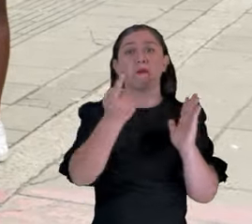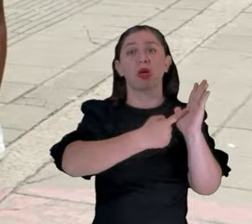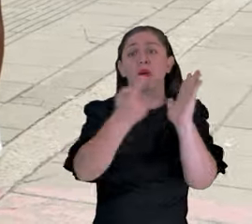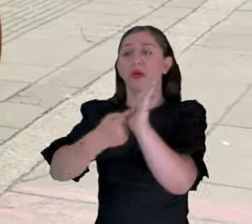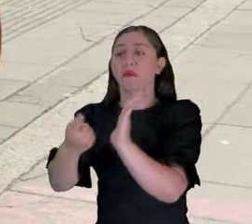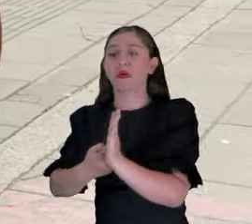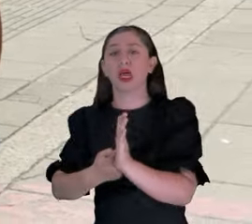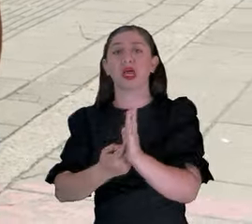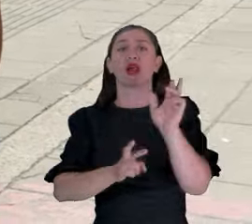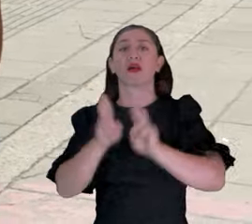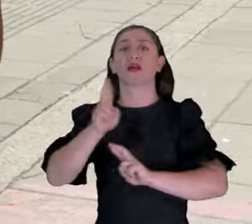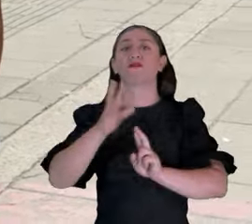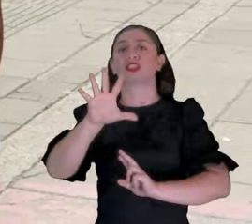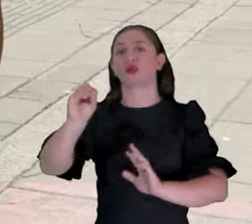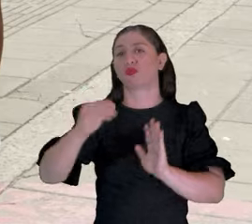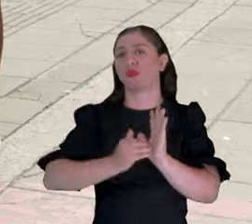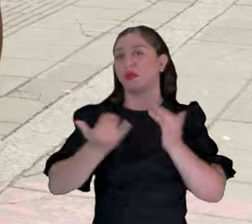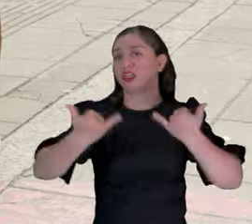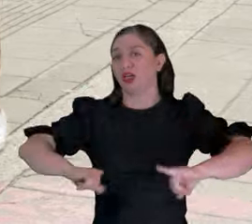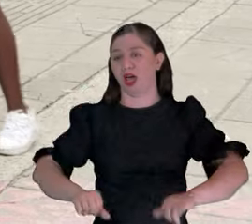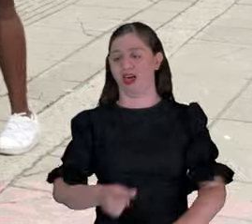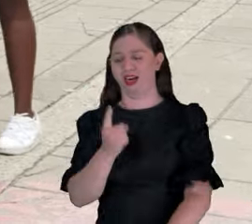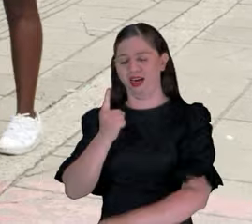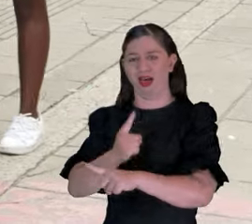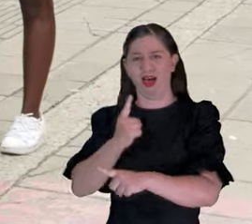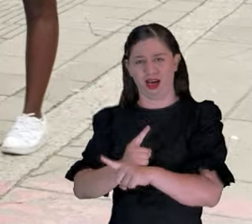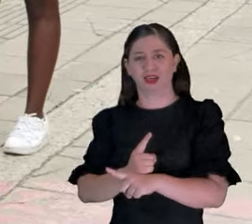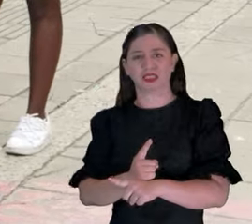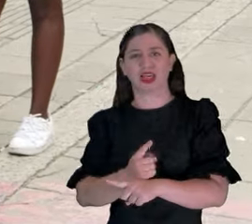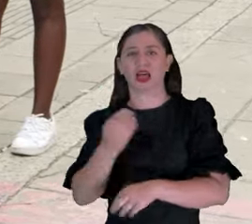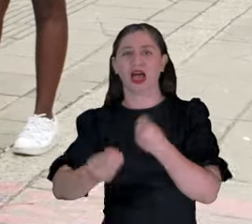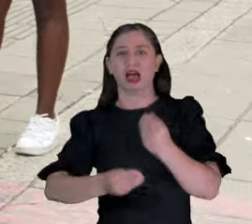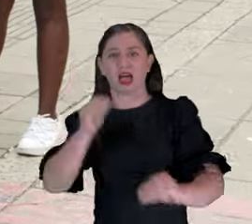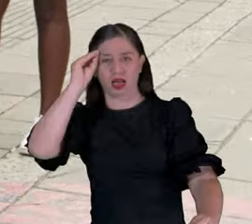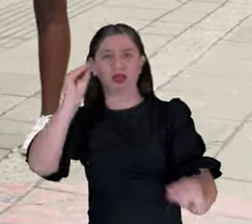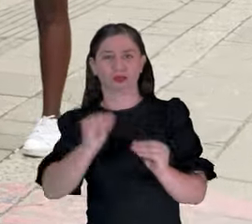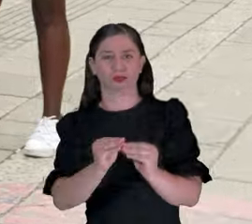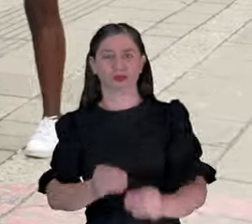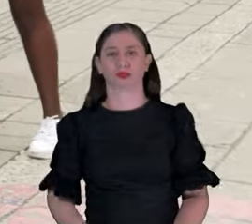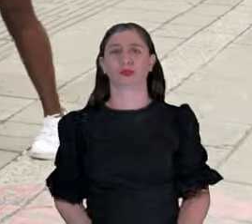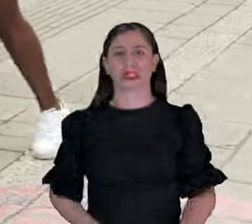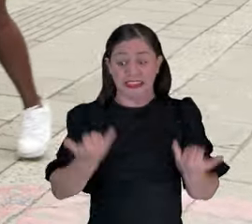una rifa, nos vamos puerta a puerta, una luca, rifamos 50 mil y ya.